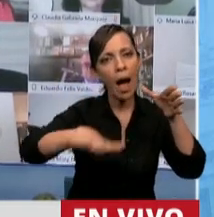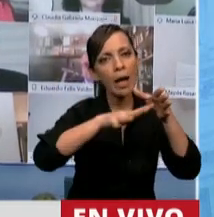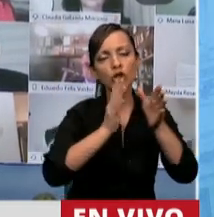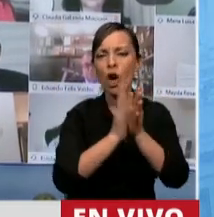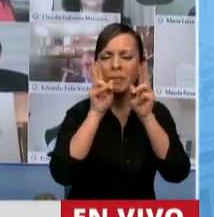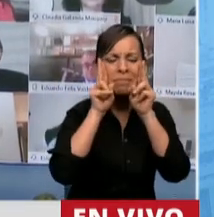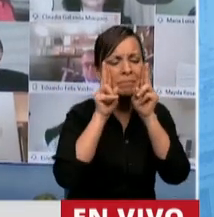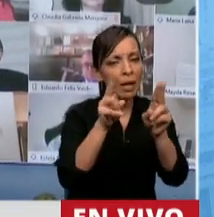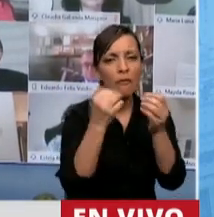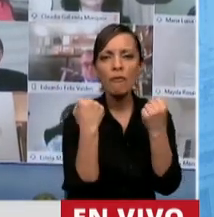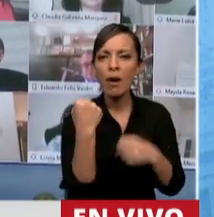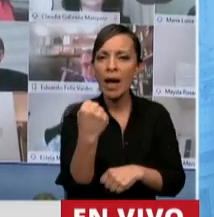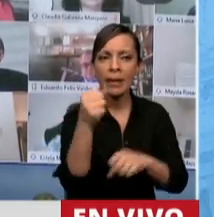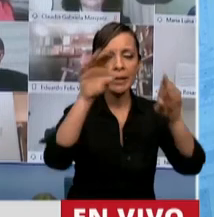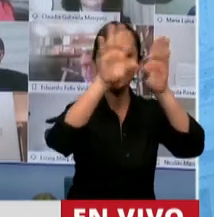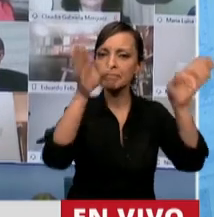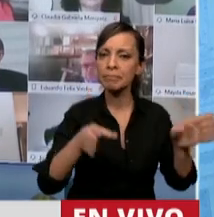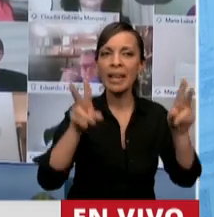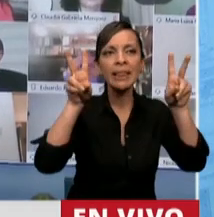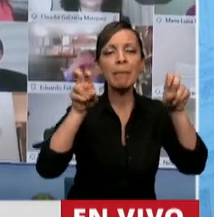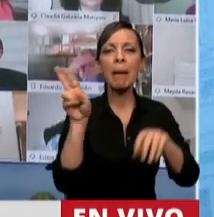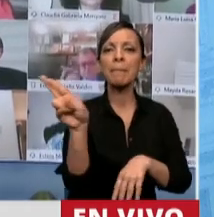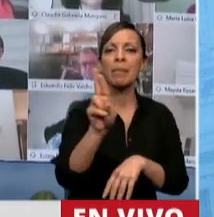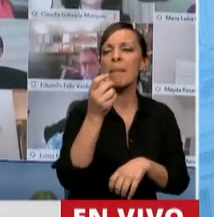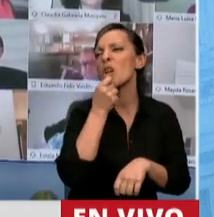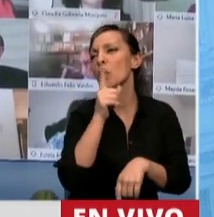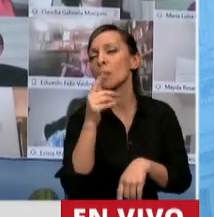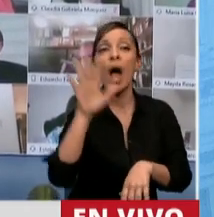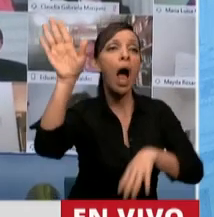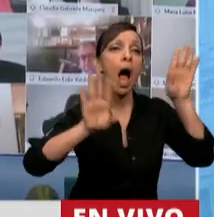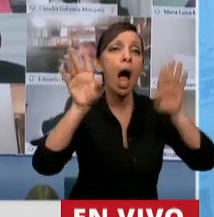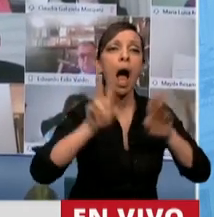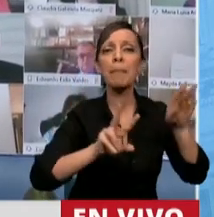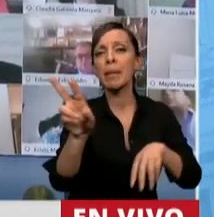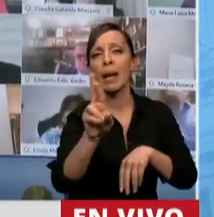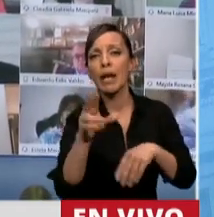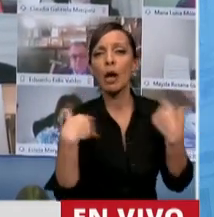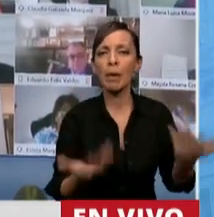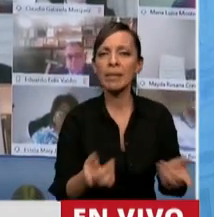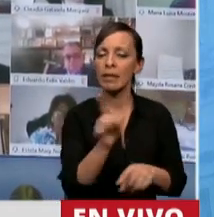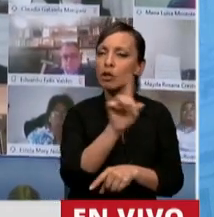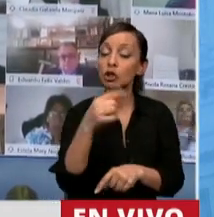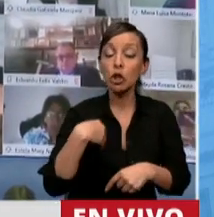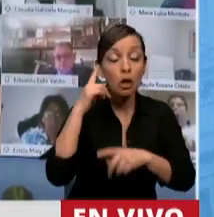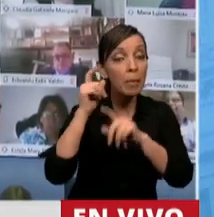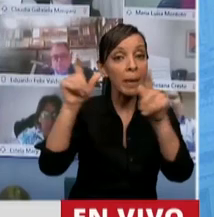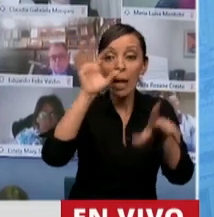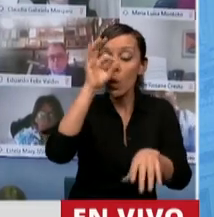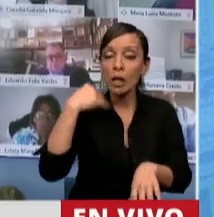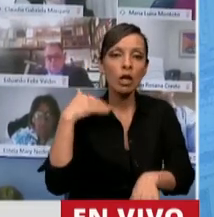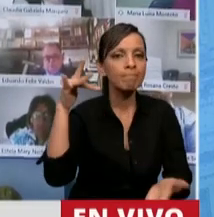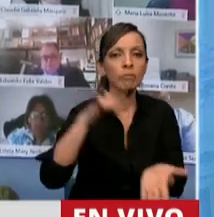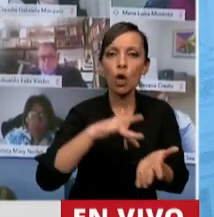esa institución, la de la cuestión de privilegio, no me gusta cuando se abusa de ella y nunca me imaginé que me iba a tocar hacer una cuestión